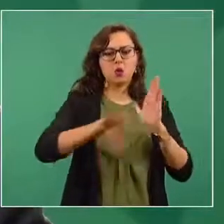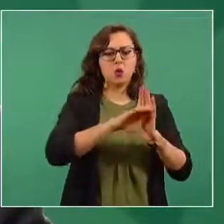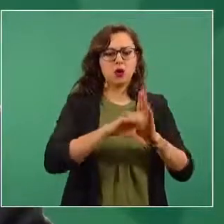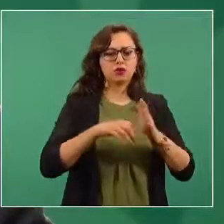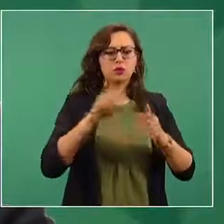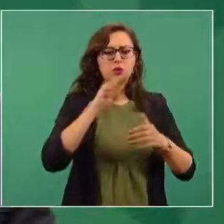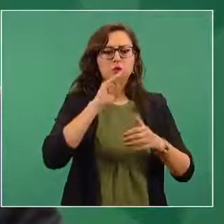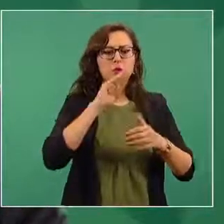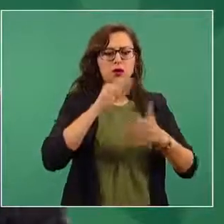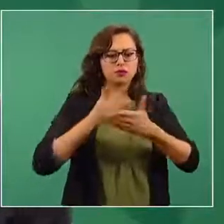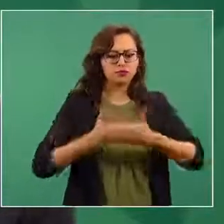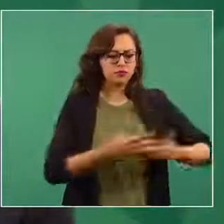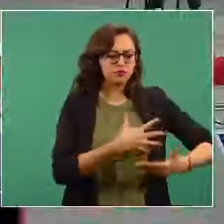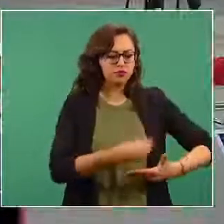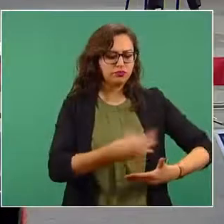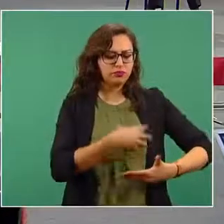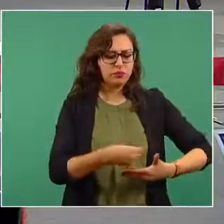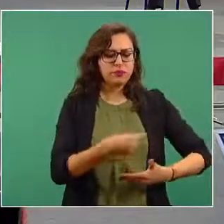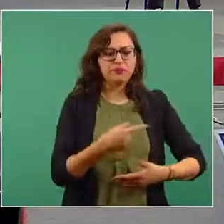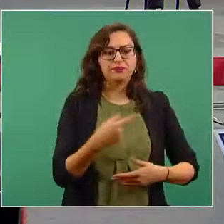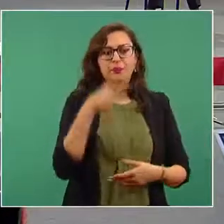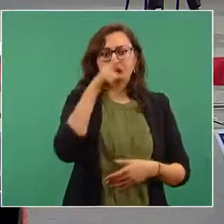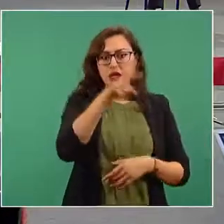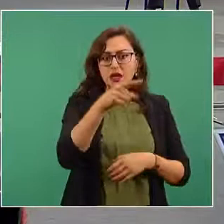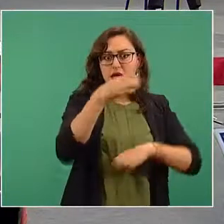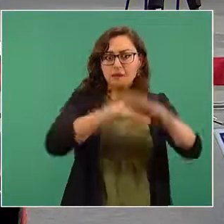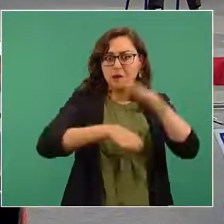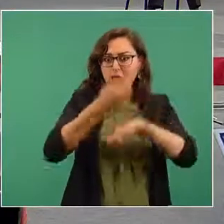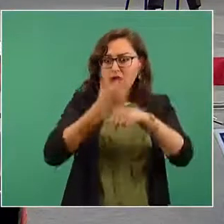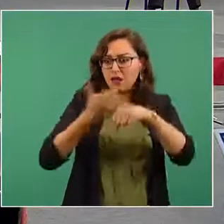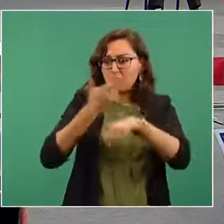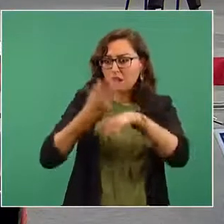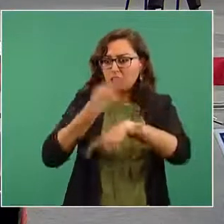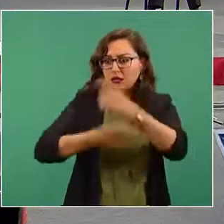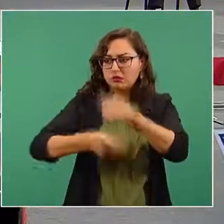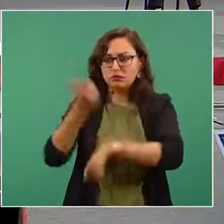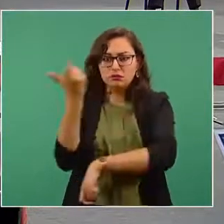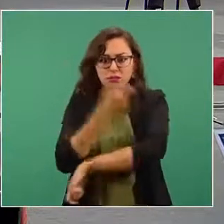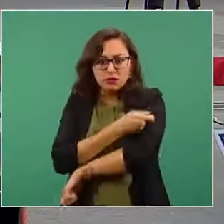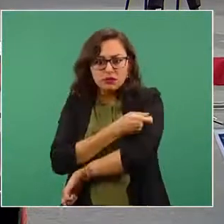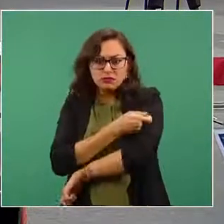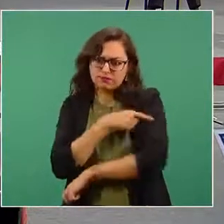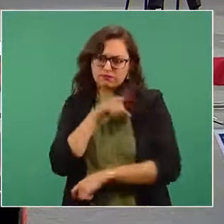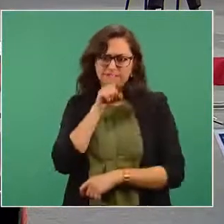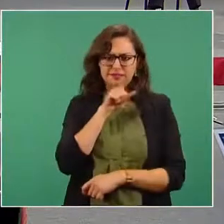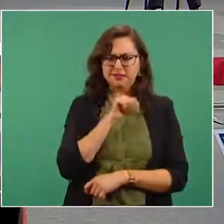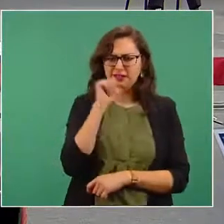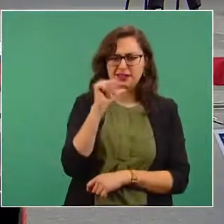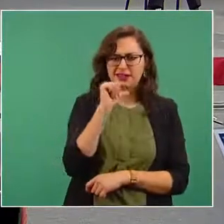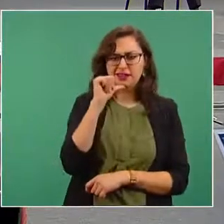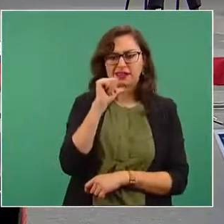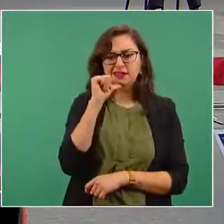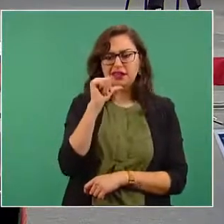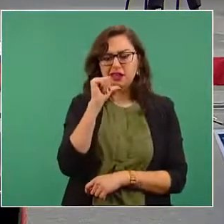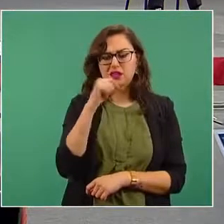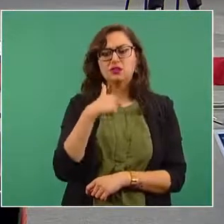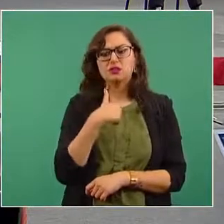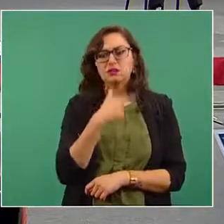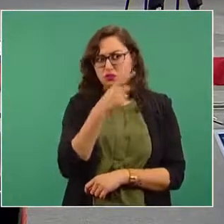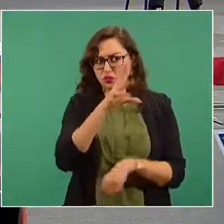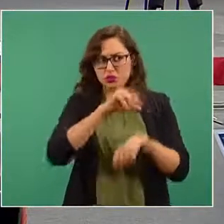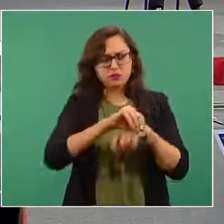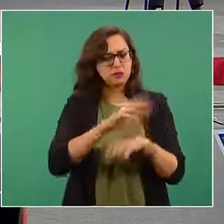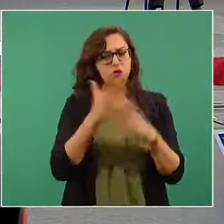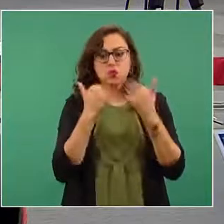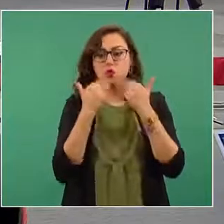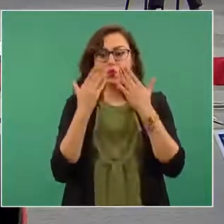otro funcionario de México. Es más, no tienen autorización de hacerlo. Yo ya hoy en la mañana voy a pedir al órgano interno de control que revise eso,